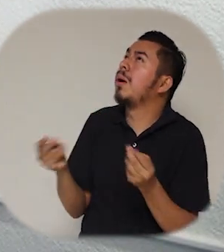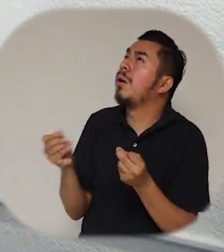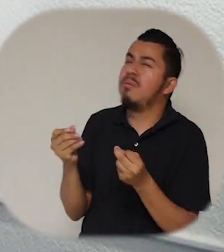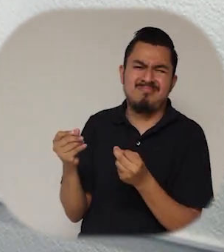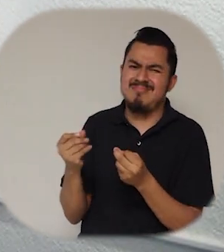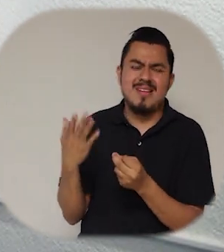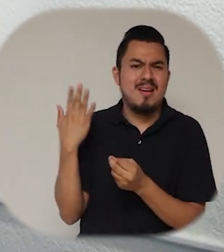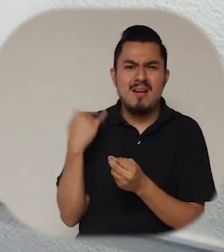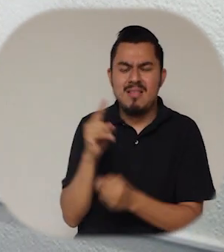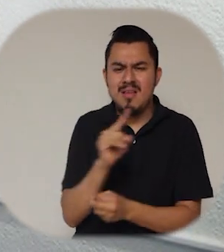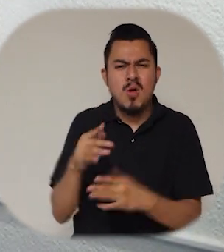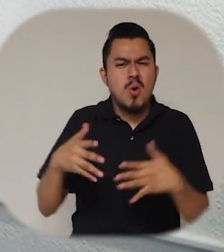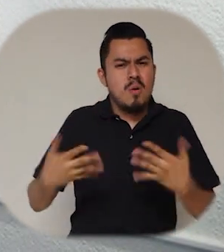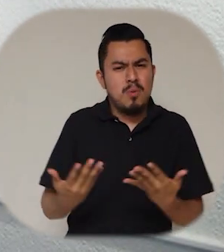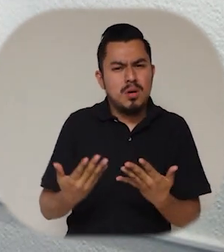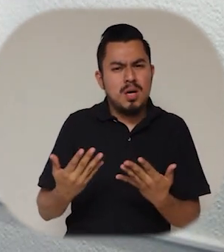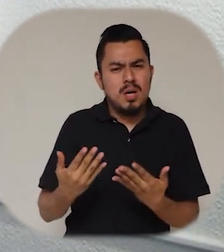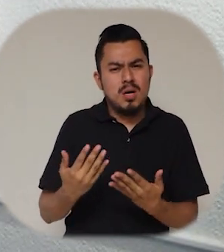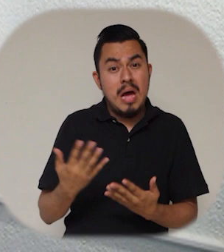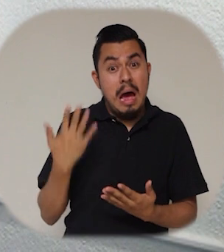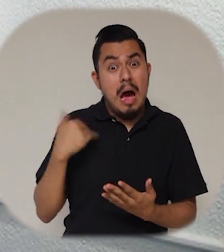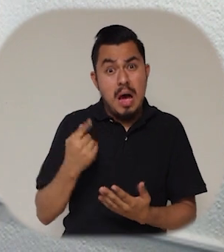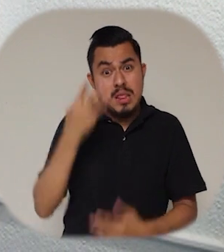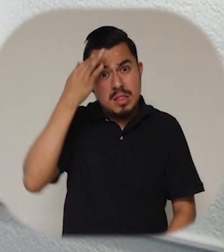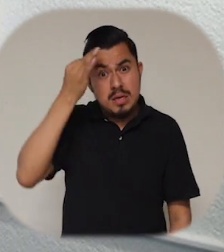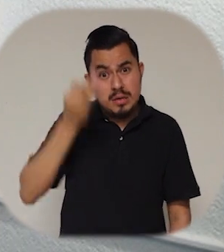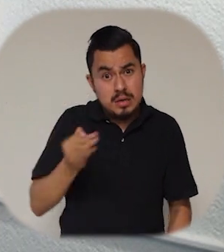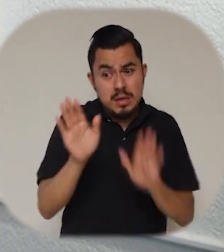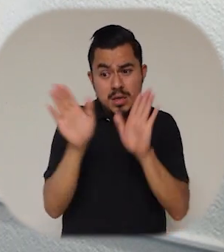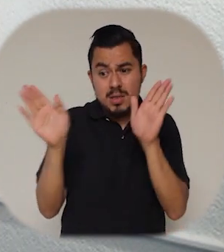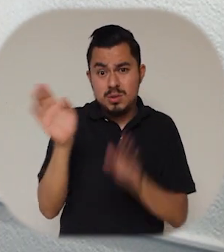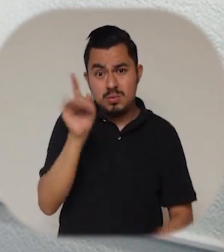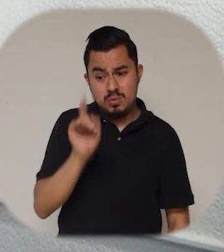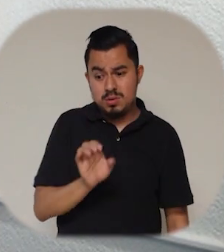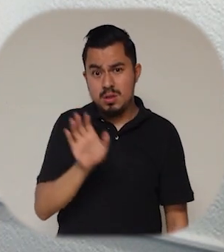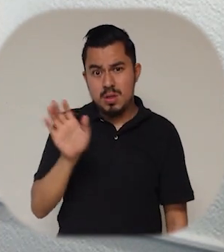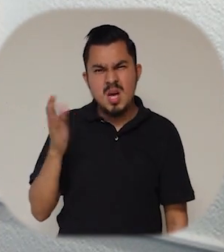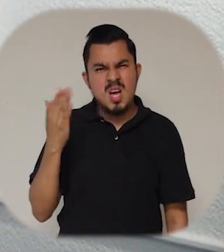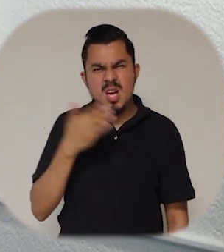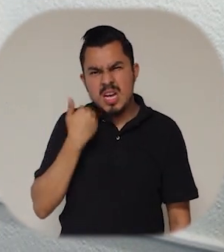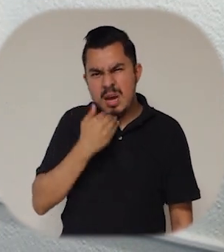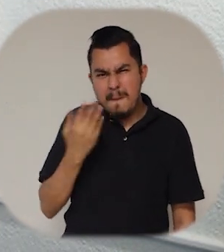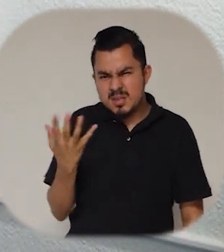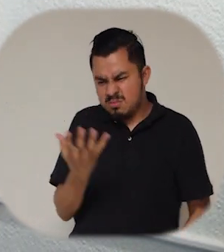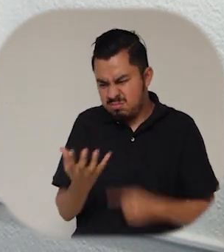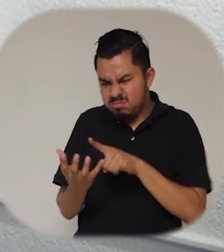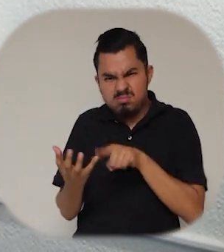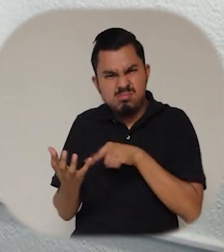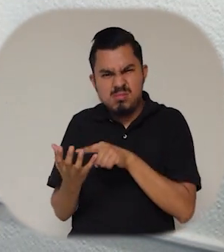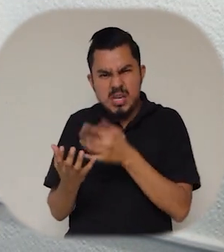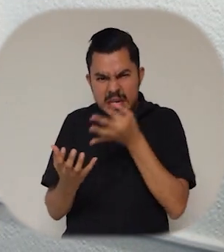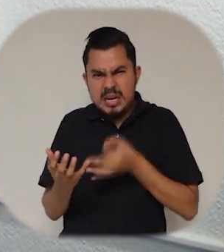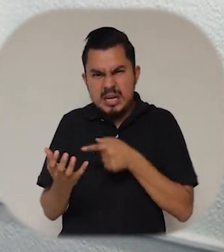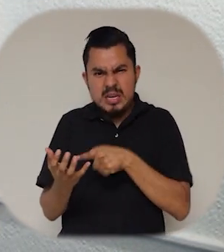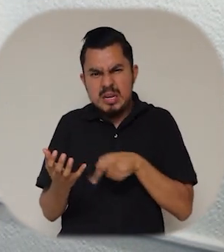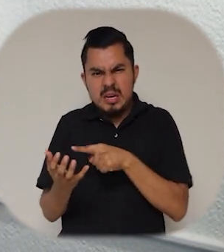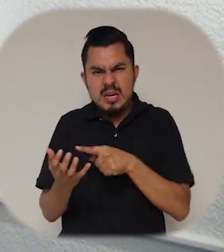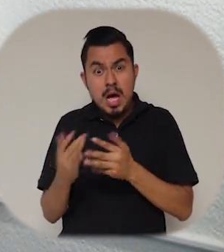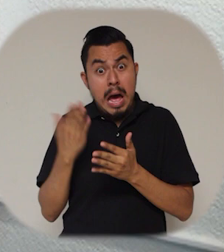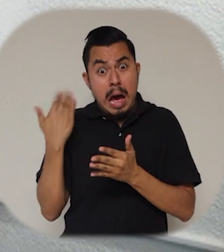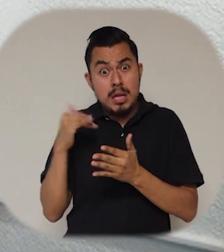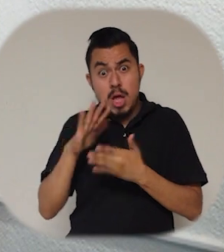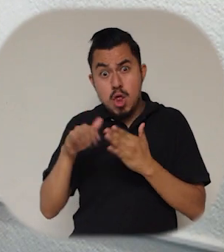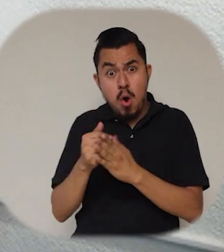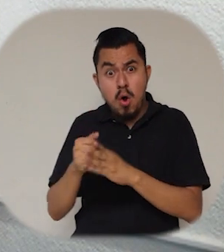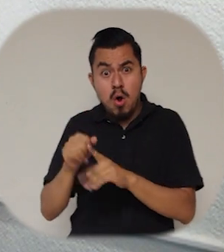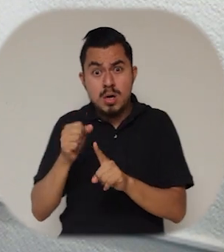que Jesús es el Cristo y fueron perseguidos, fueron a la cárcel y todas las pertenencias que ellos tenían las entregaron,